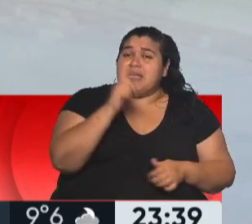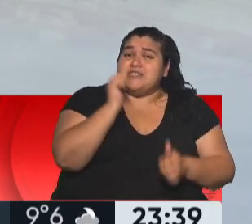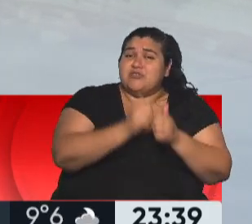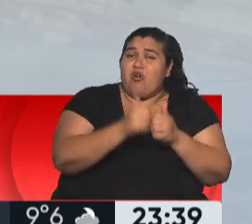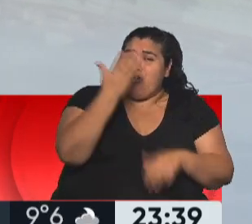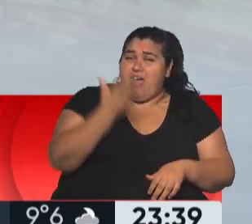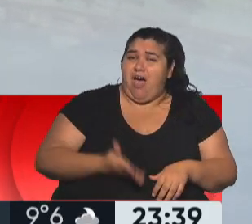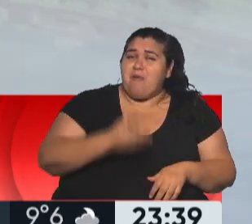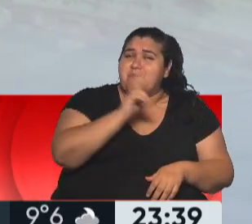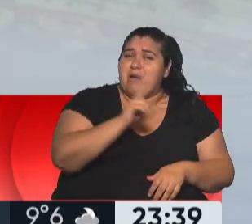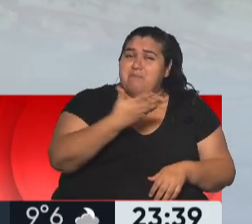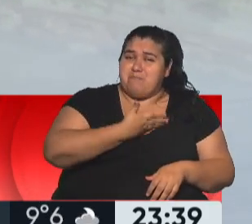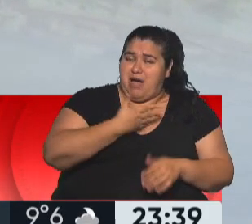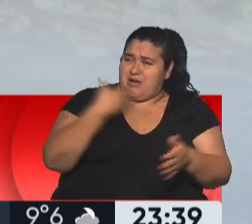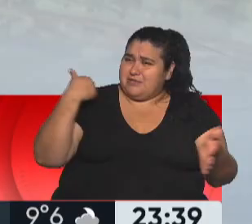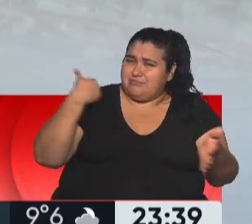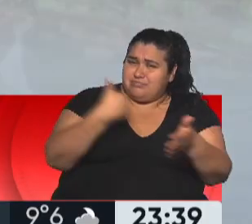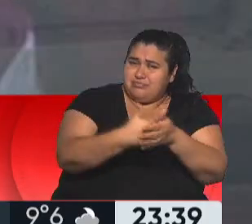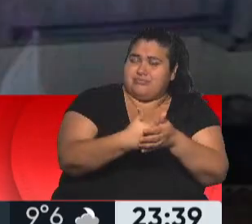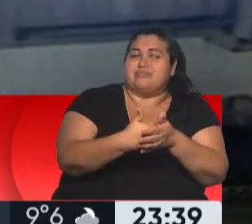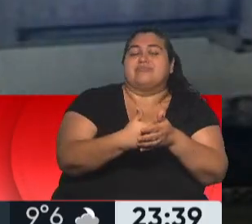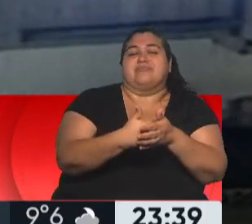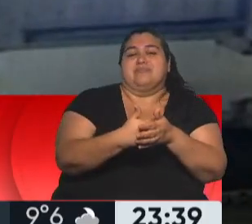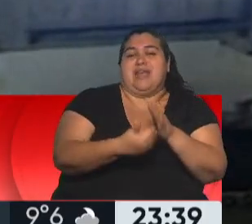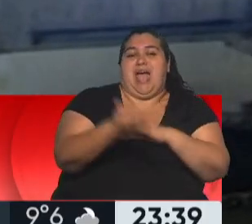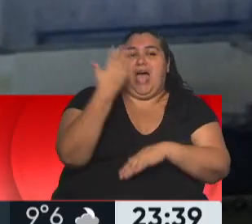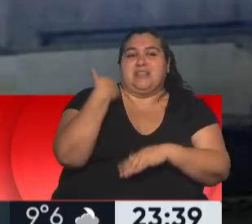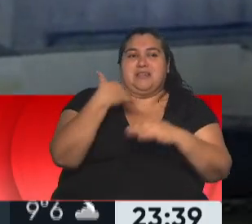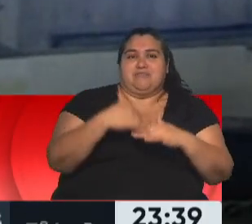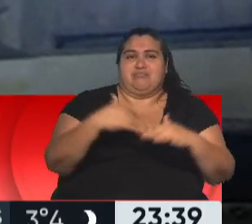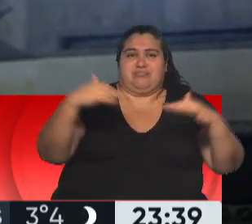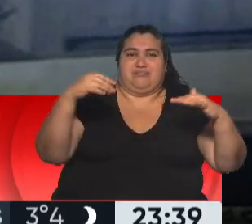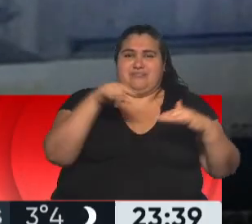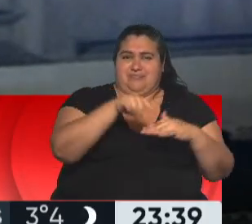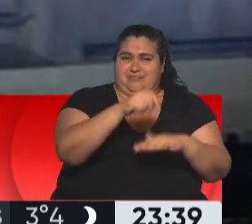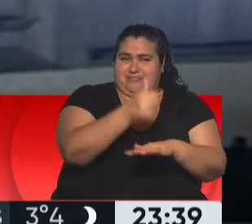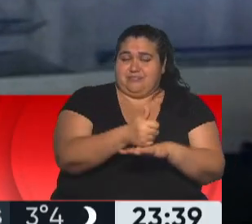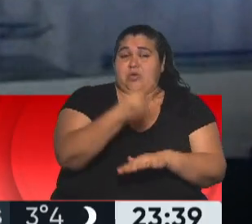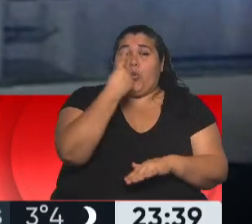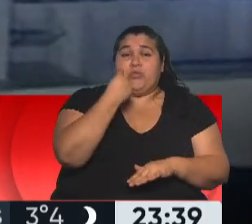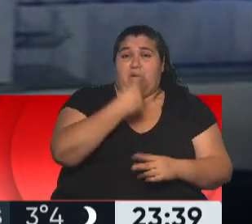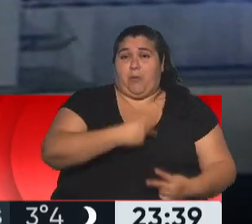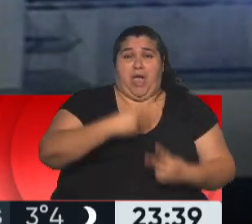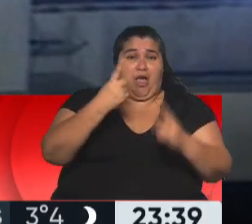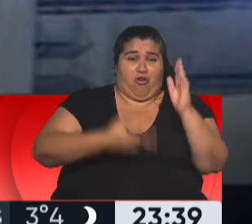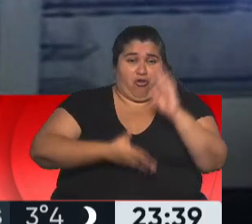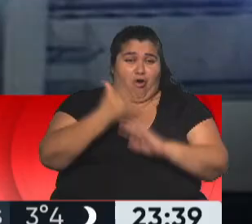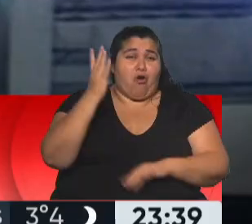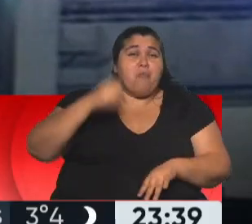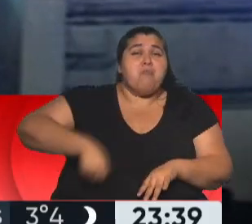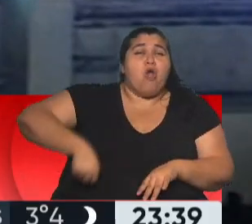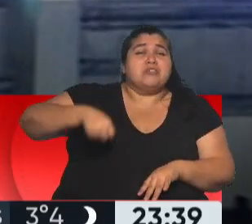que cuando se nombró allí en esa Plaza San Pedro, él se fue un día de aquí, de Argentina, con un